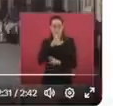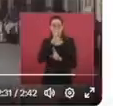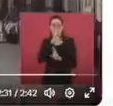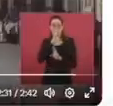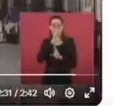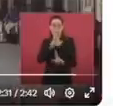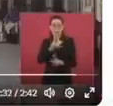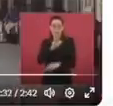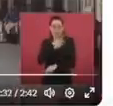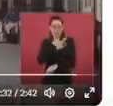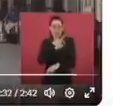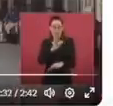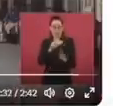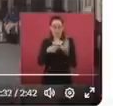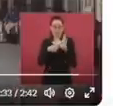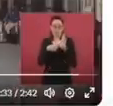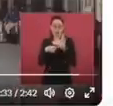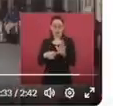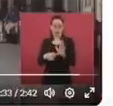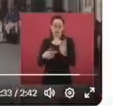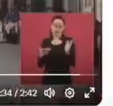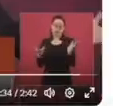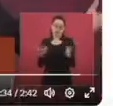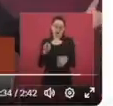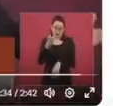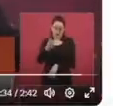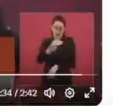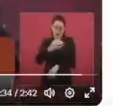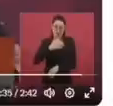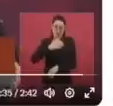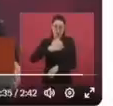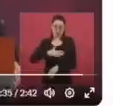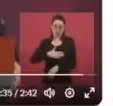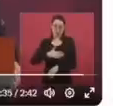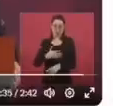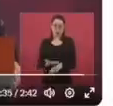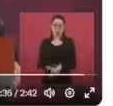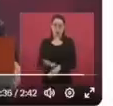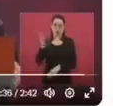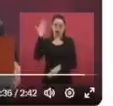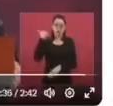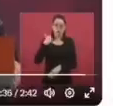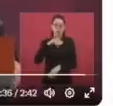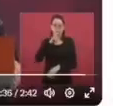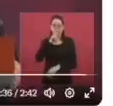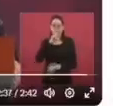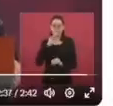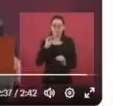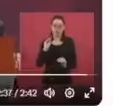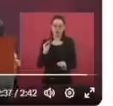sepa, porque antes no se hablaba de estos temas,